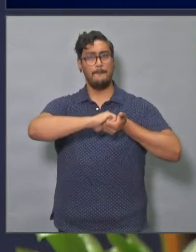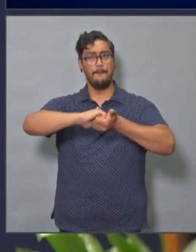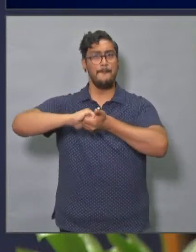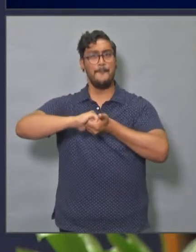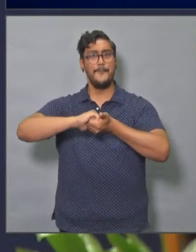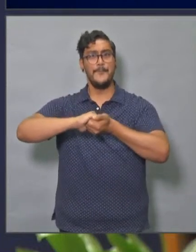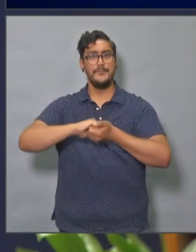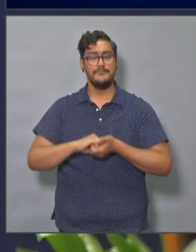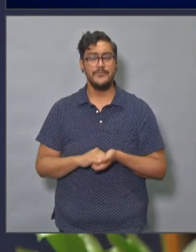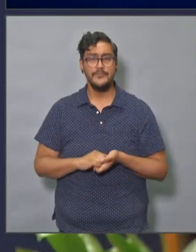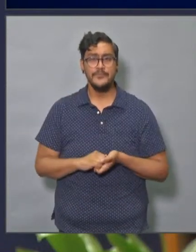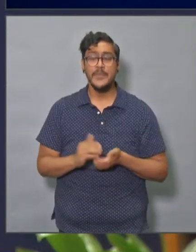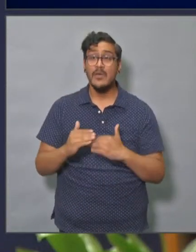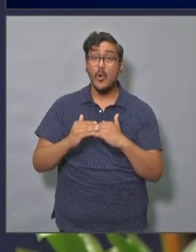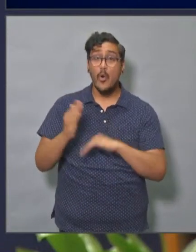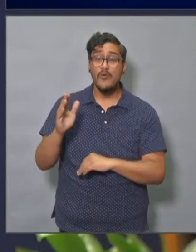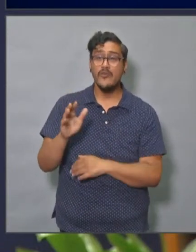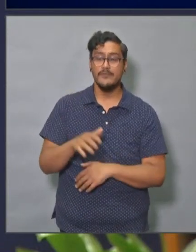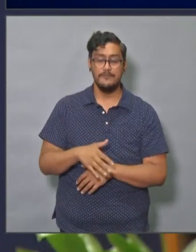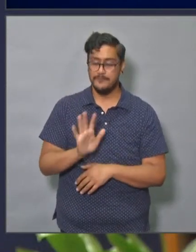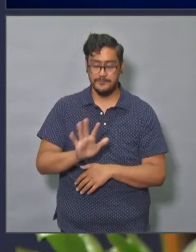De las más de 30,000